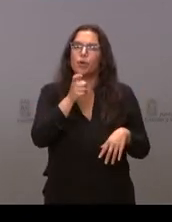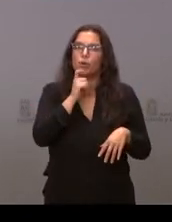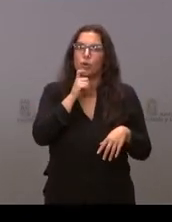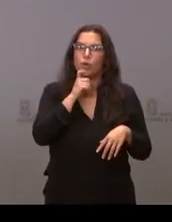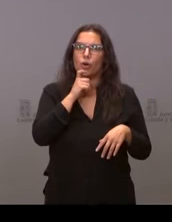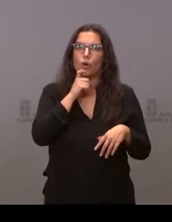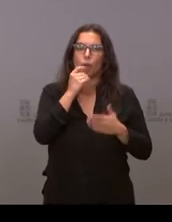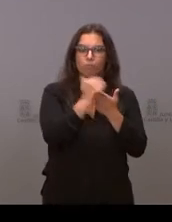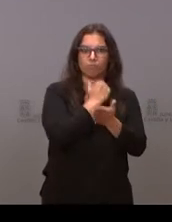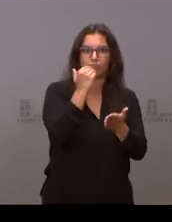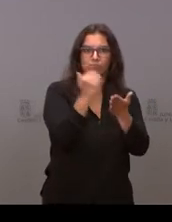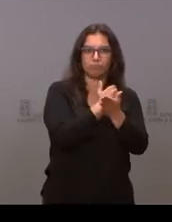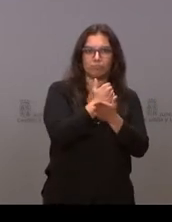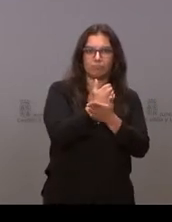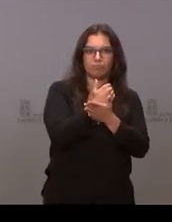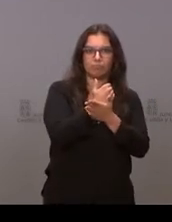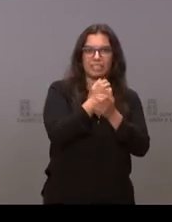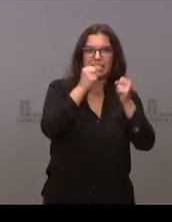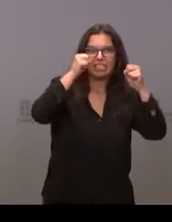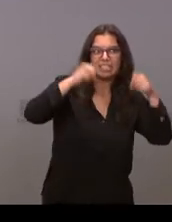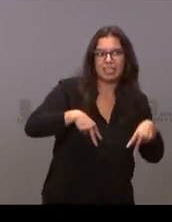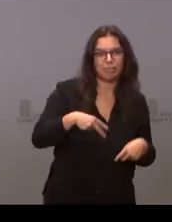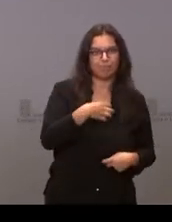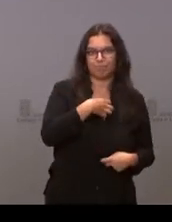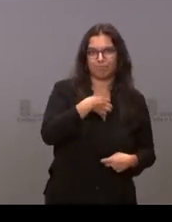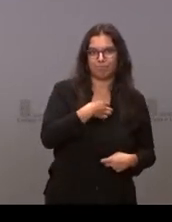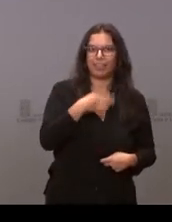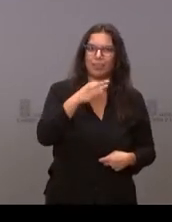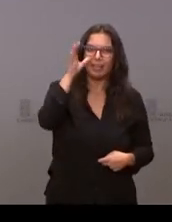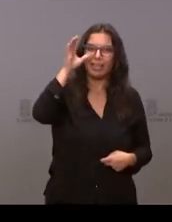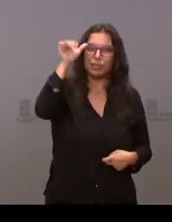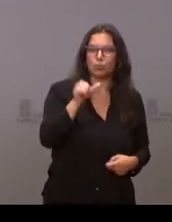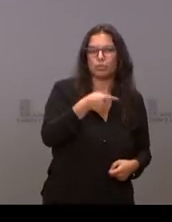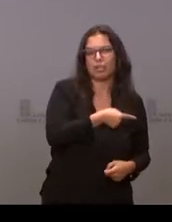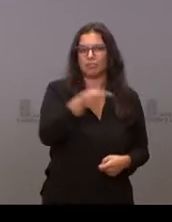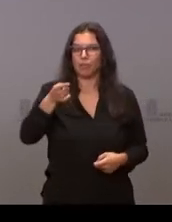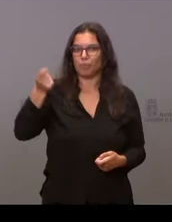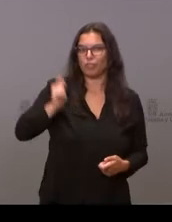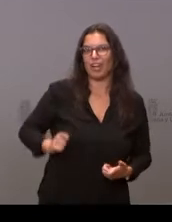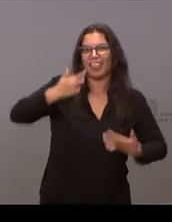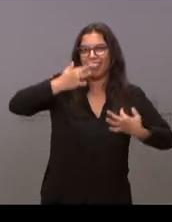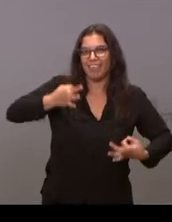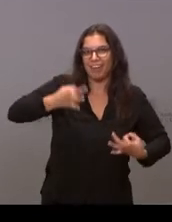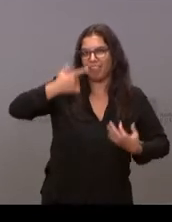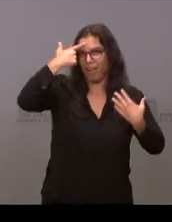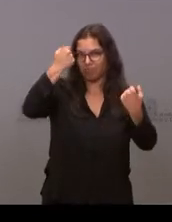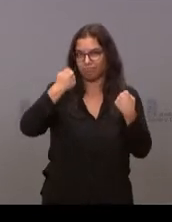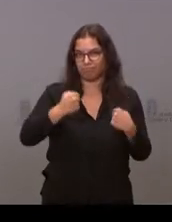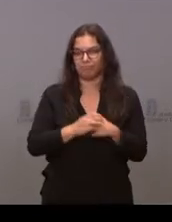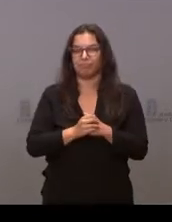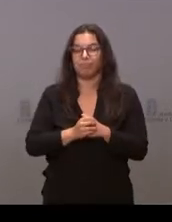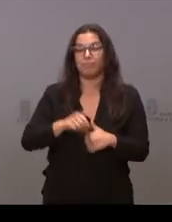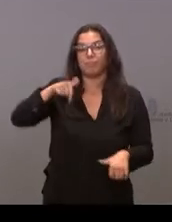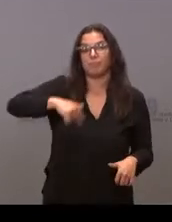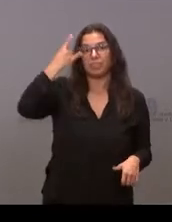la rentabilidad de las explotaciones y escuchando a los verdaderos profesionales del campo. En Salamanca ya